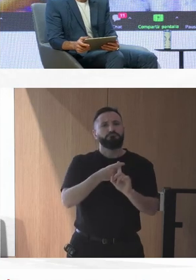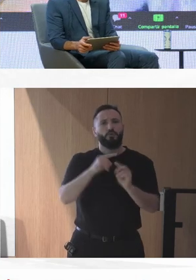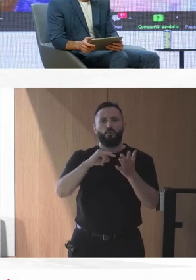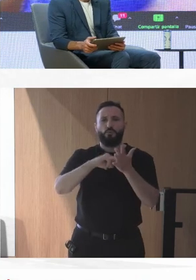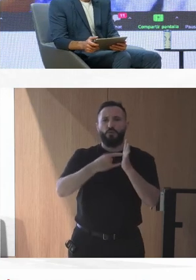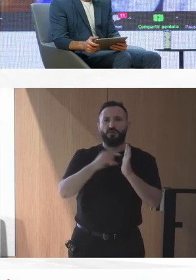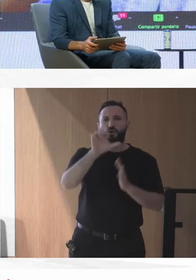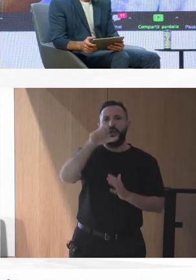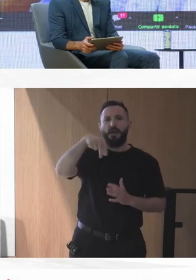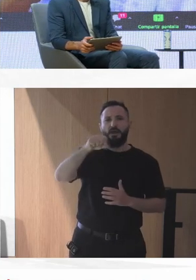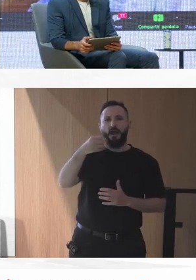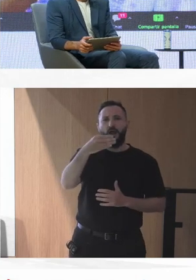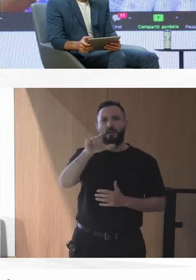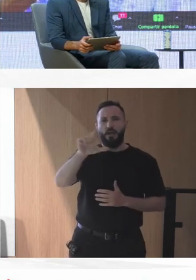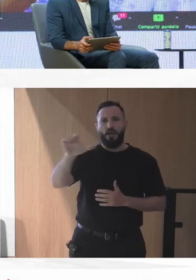proyecto Enable, pero